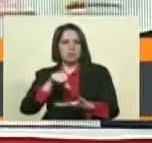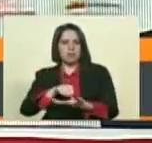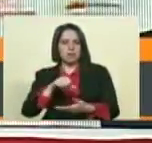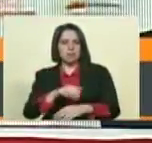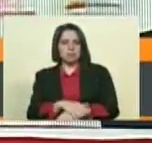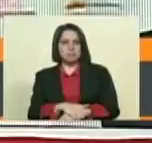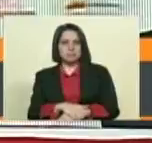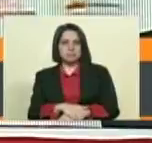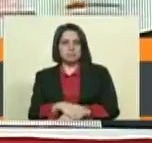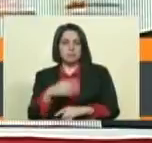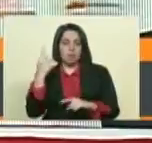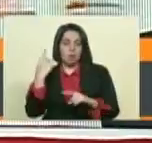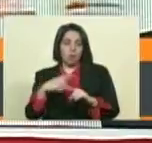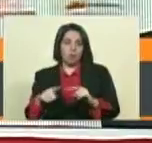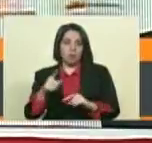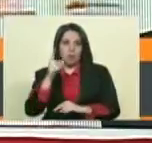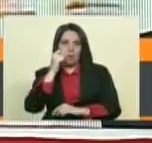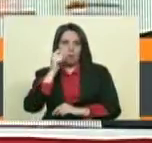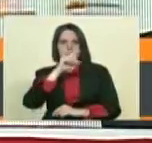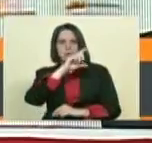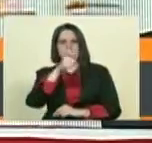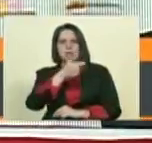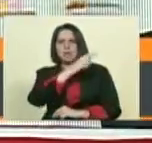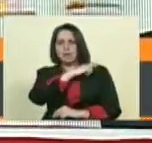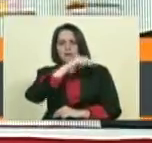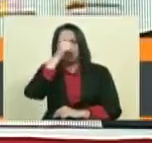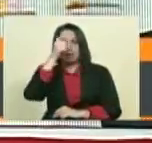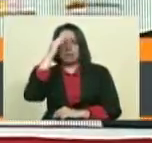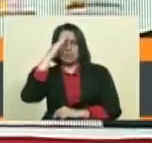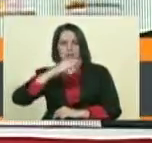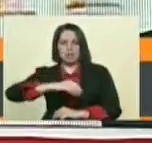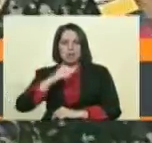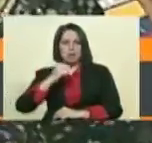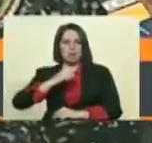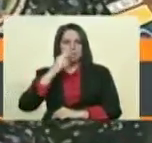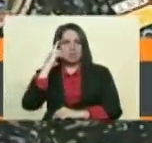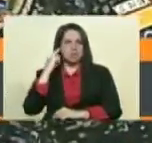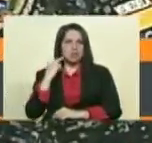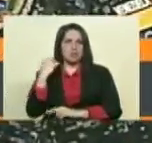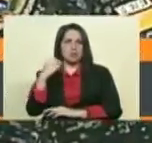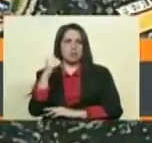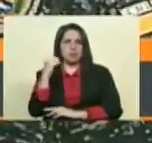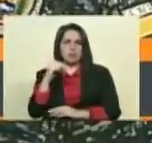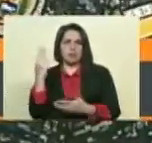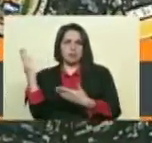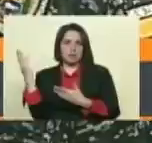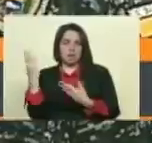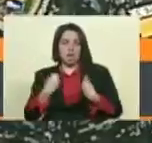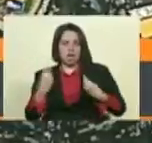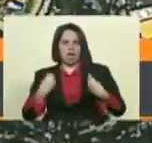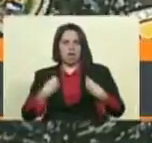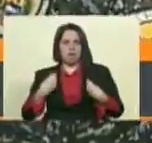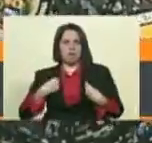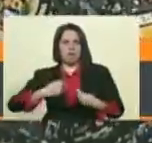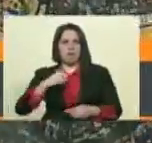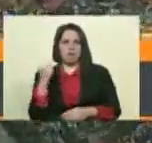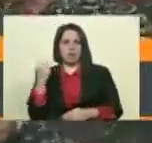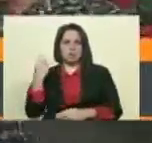Al general de brigada Pérez Ampueda, director de la Policía Nacional Bolivariana. ¡Que viva la Policía Nacional